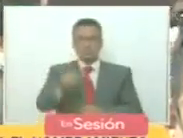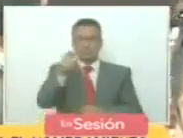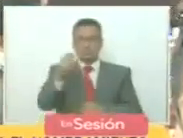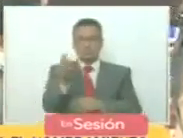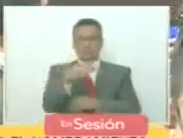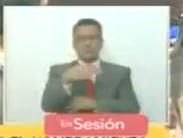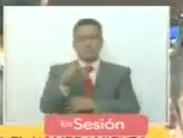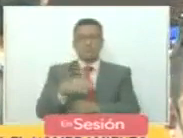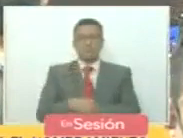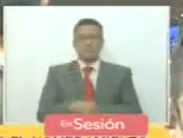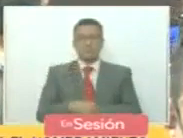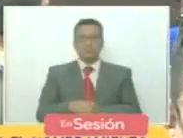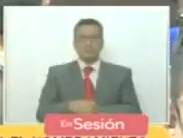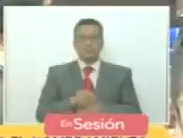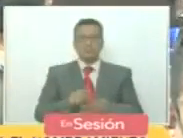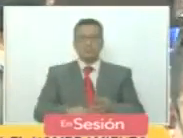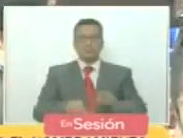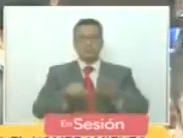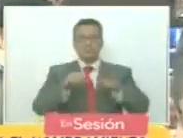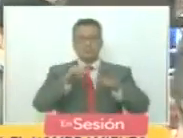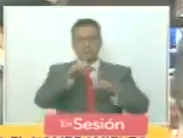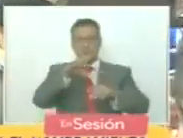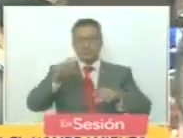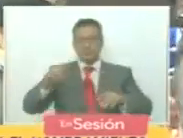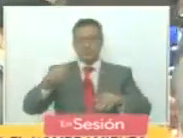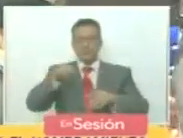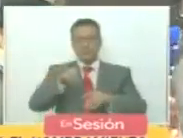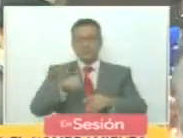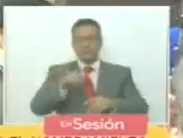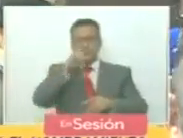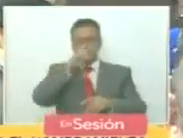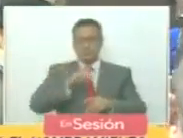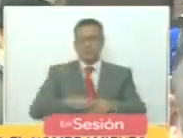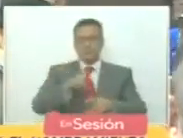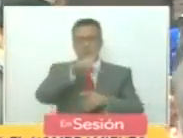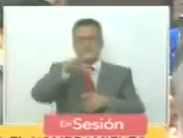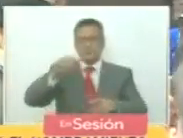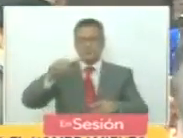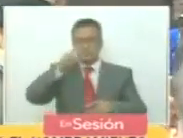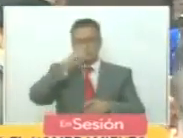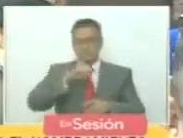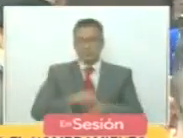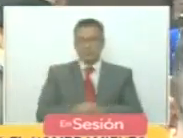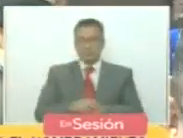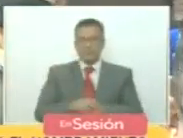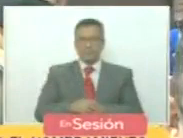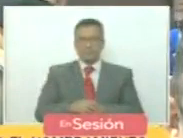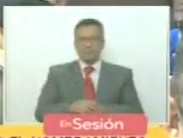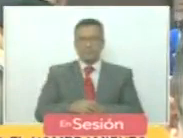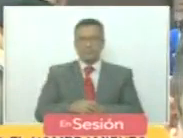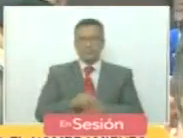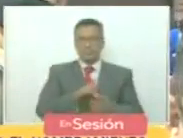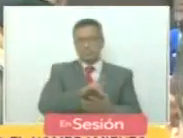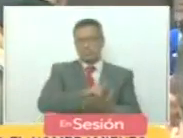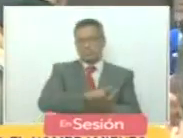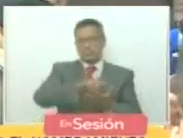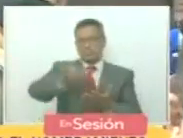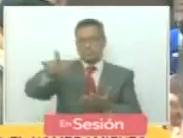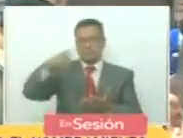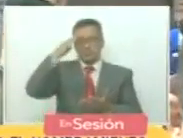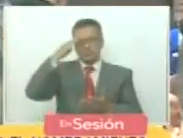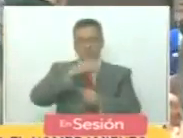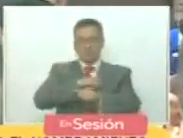estandarte de la centenaria, el año centenario de la aviación